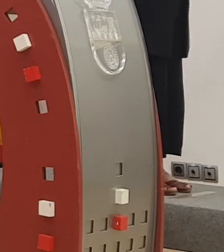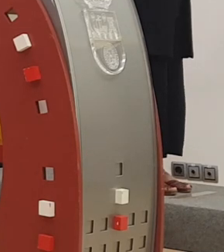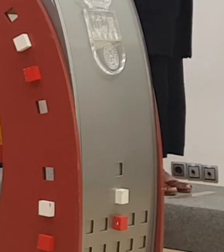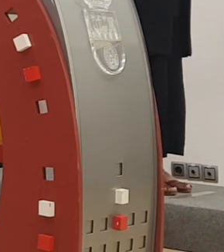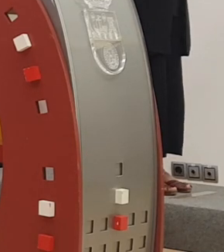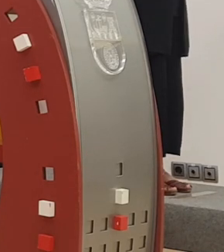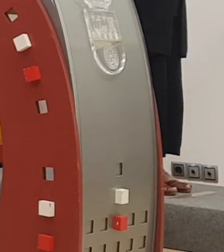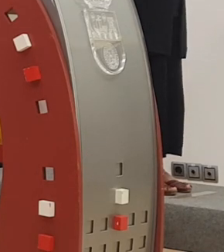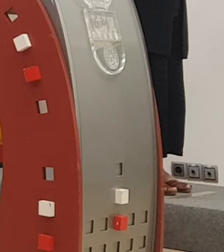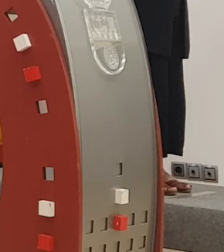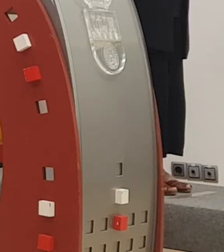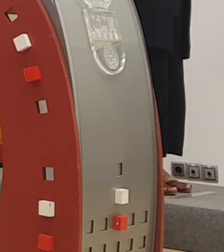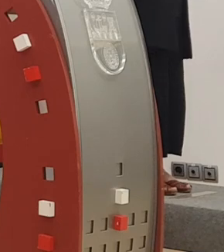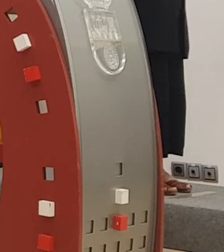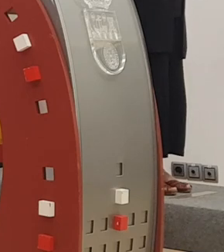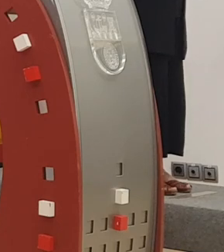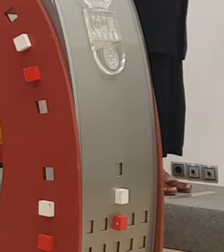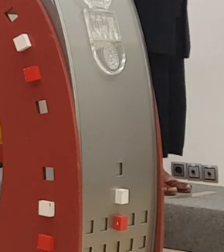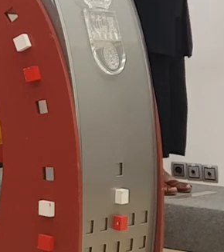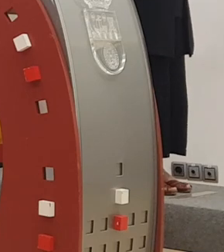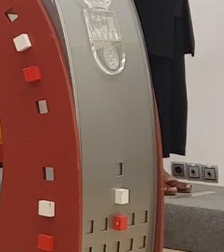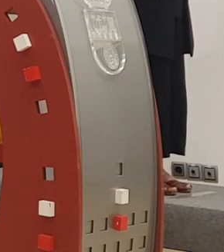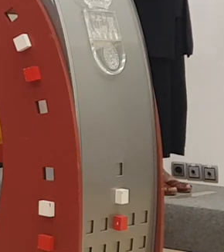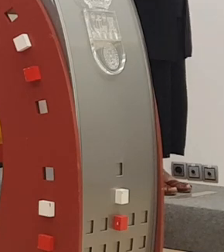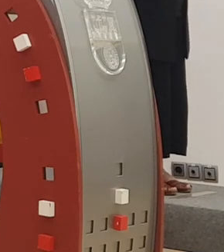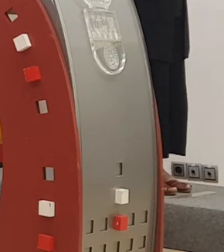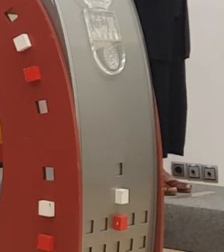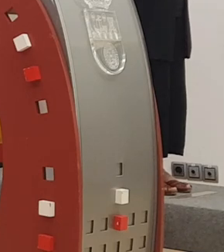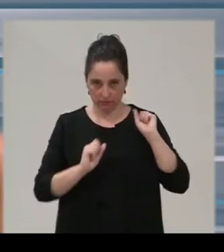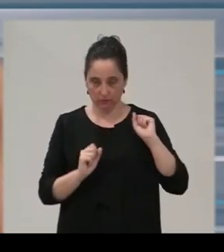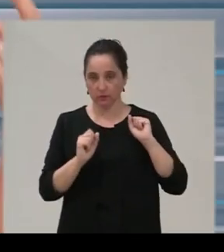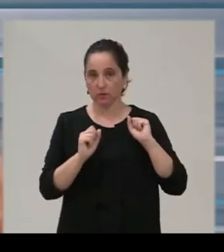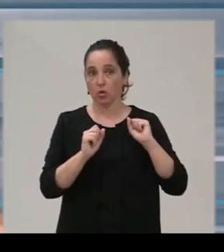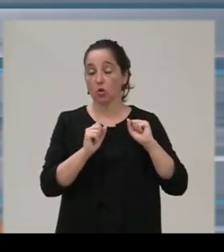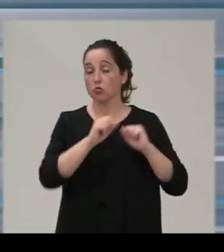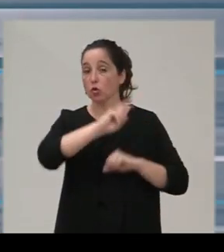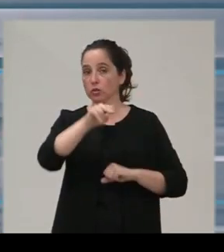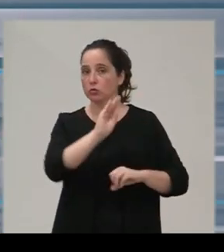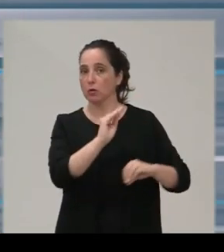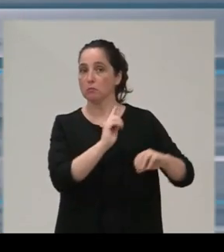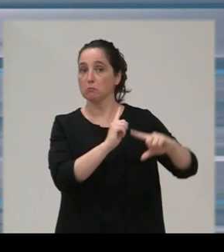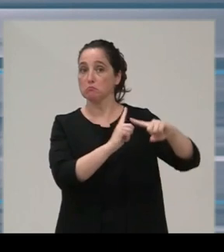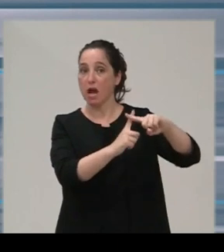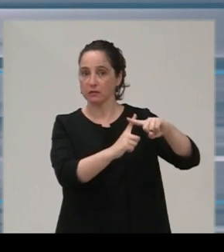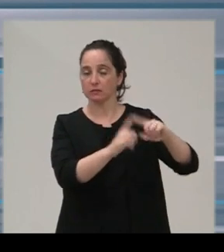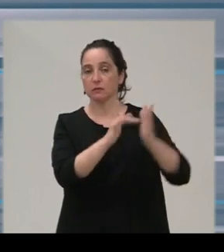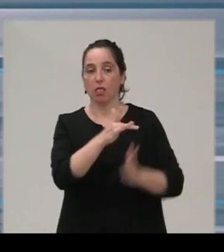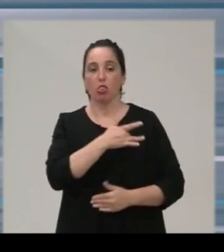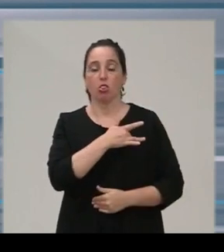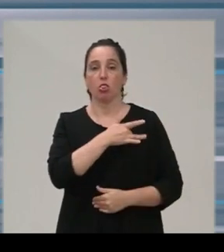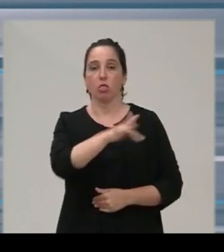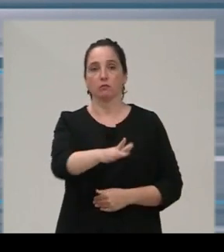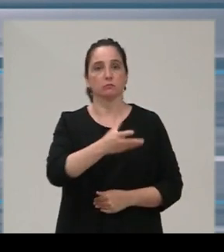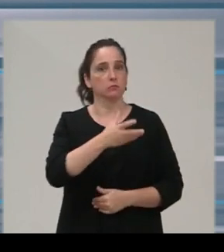En relación al MAS, vamos a reiniciar, a reactivar la cesión gratuita del